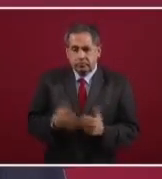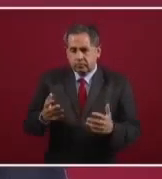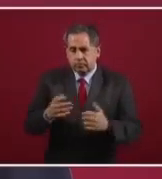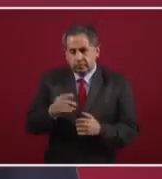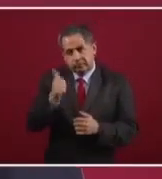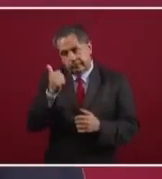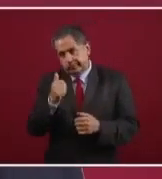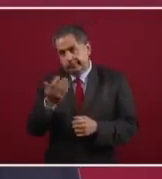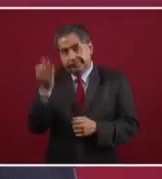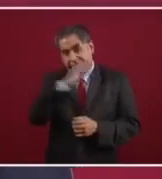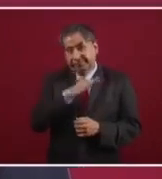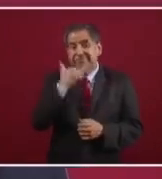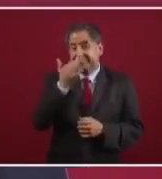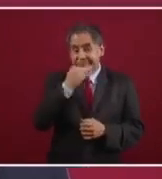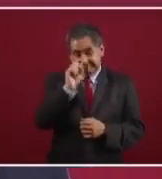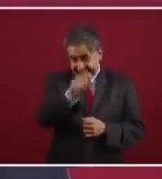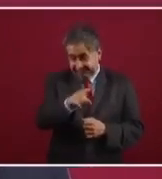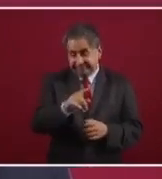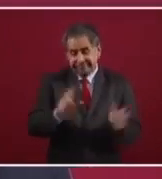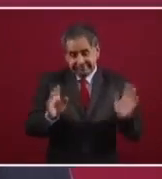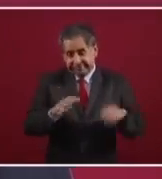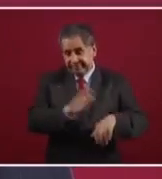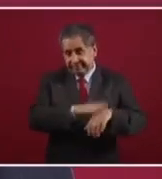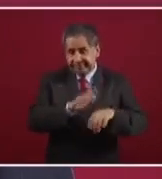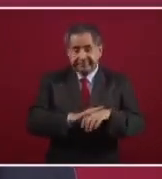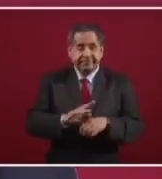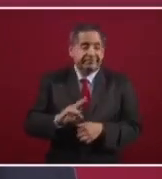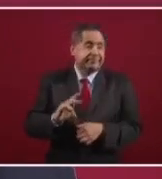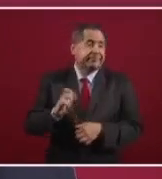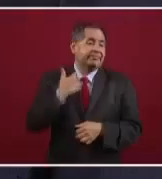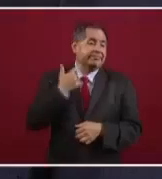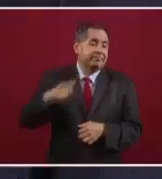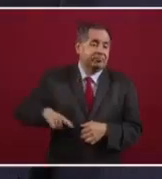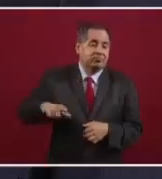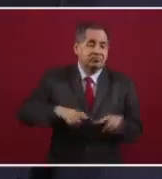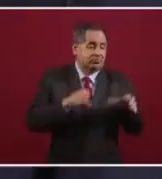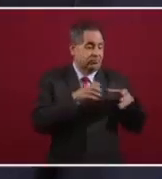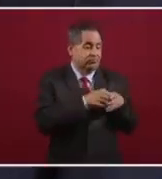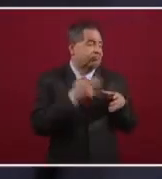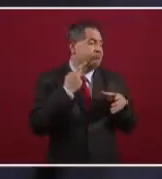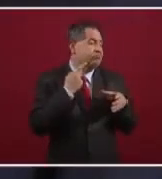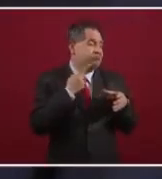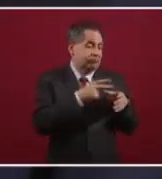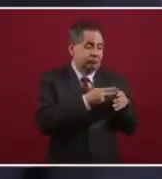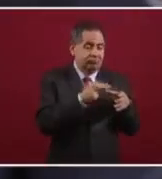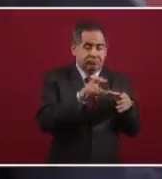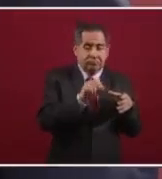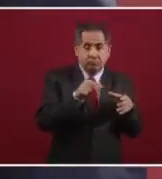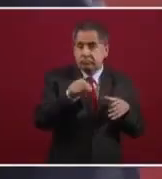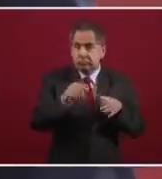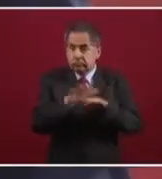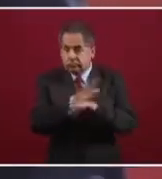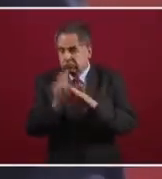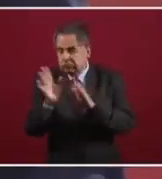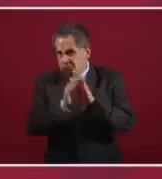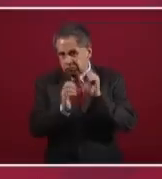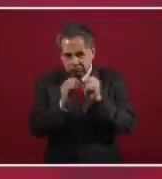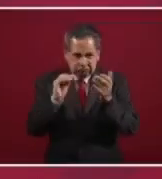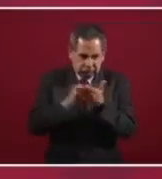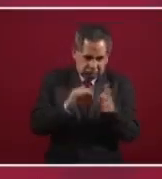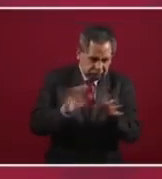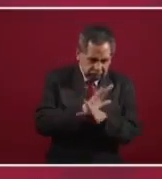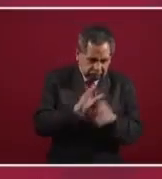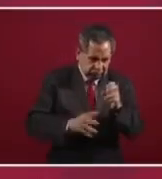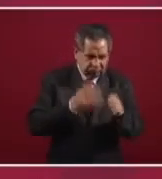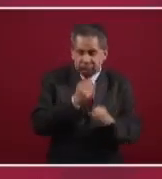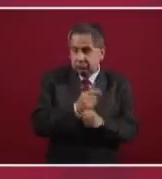Ese es otro fraude de la política neoliberal. Hasta reformaron la Constitución.